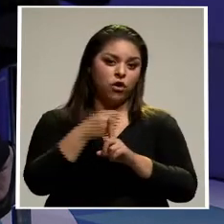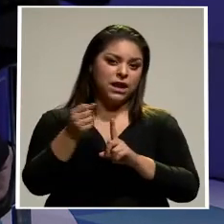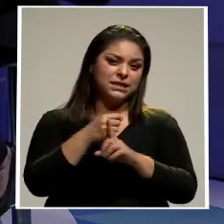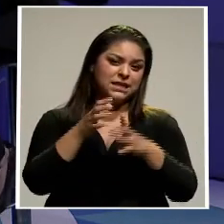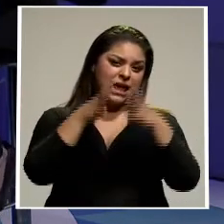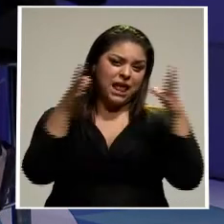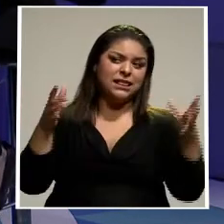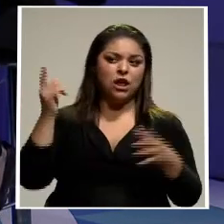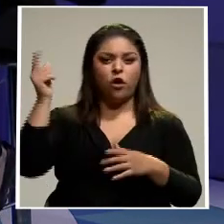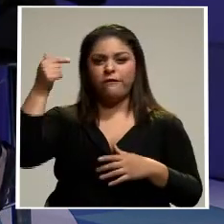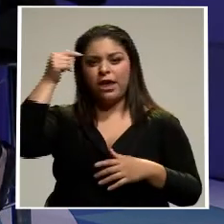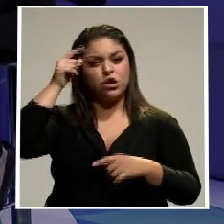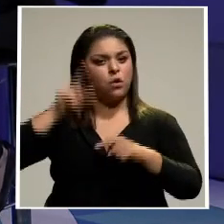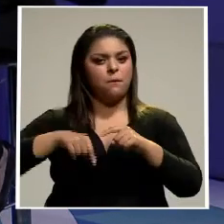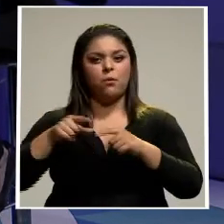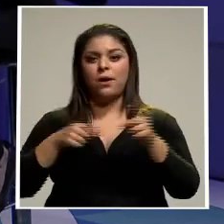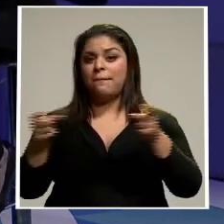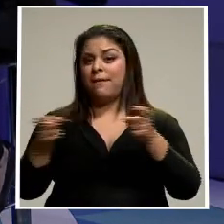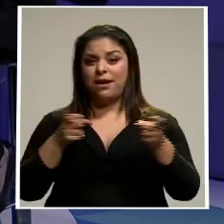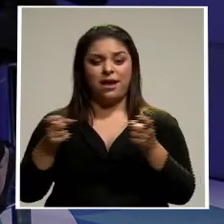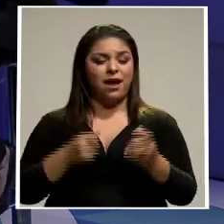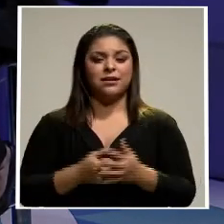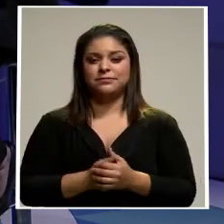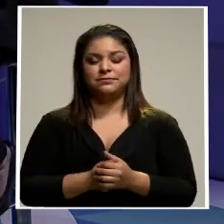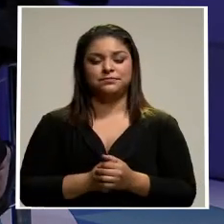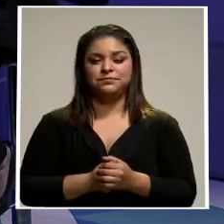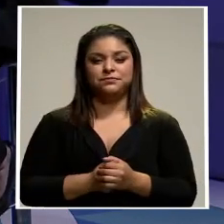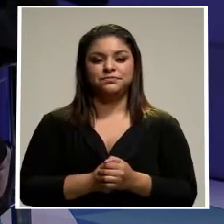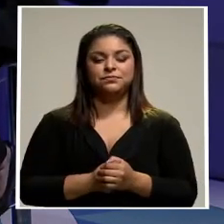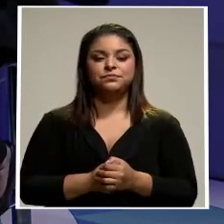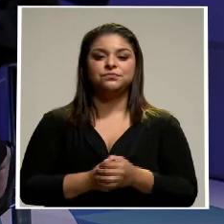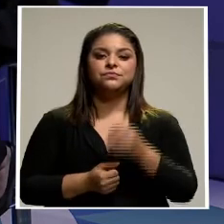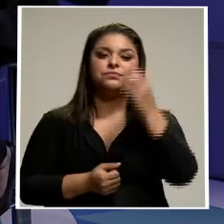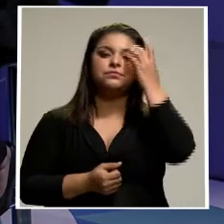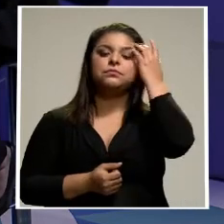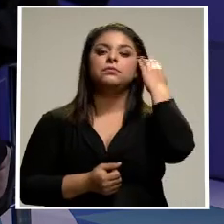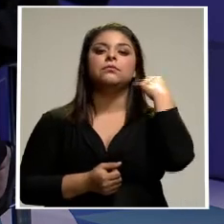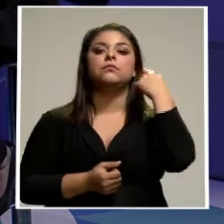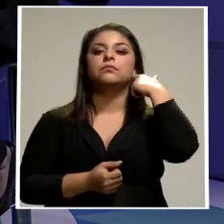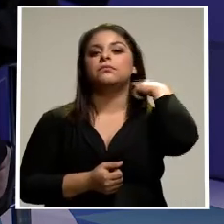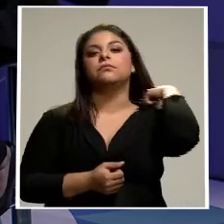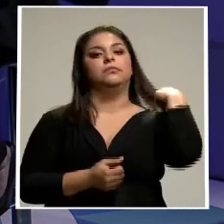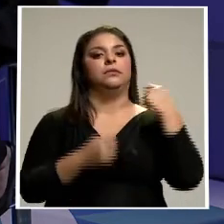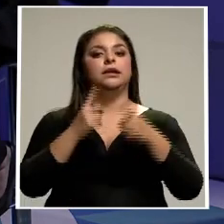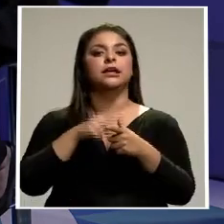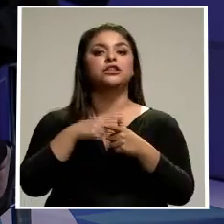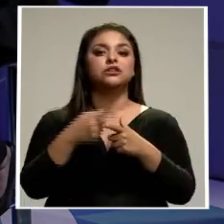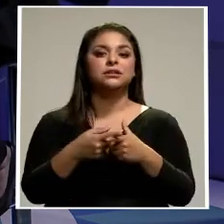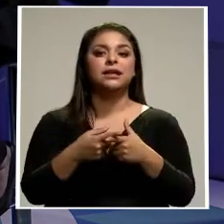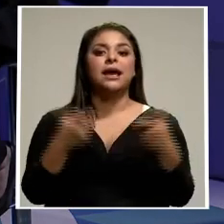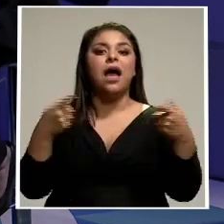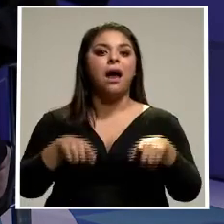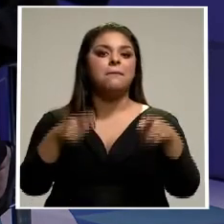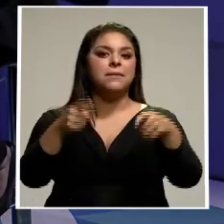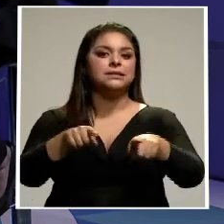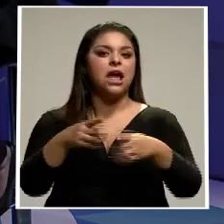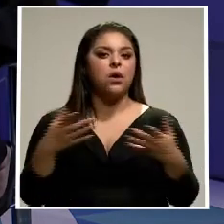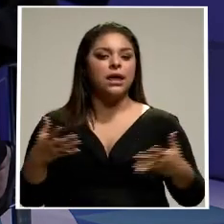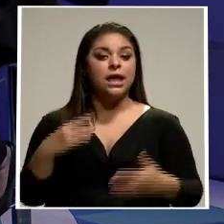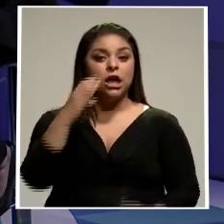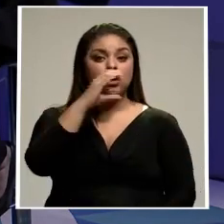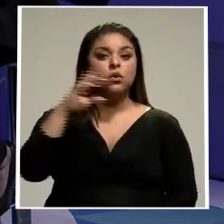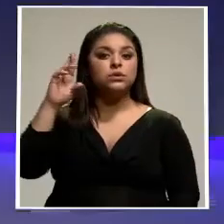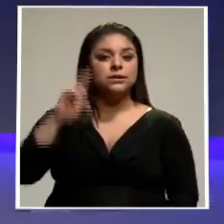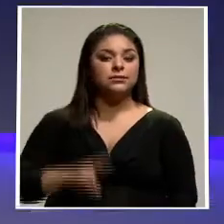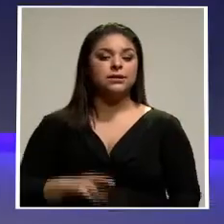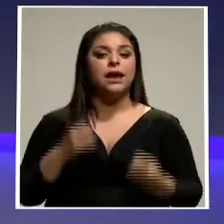Estado no podría manejar o la sociedad no podría manejar. Entonces, lo que ha venido pasando es que en Costa Rica muchas